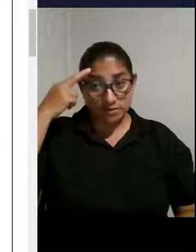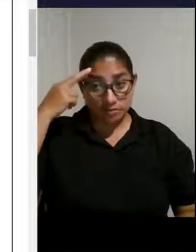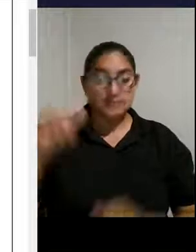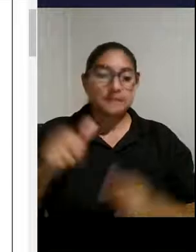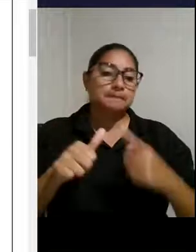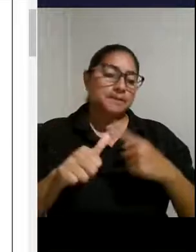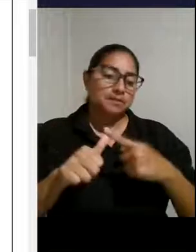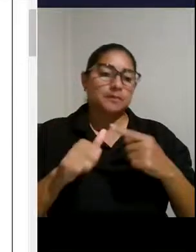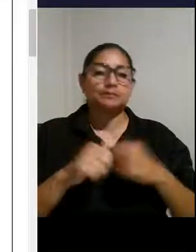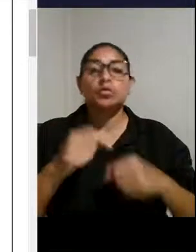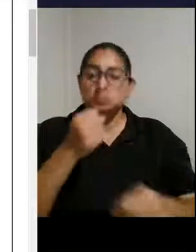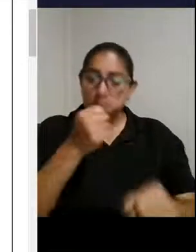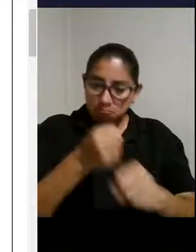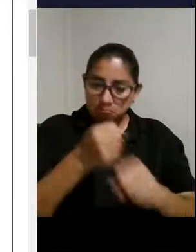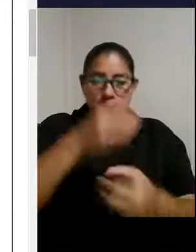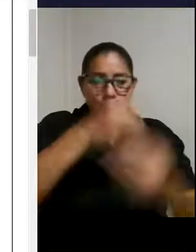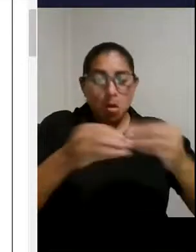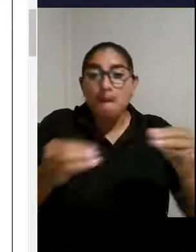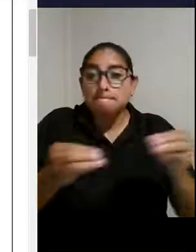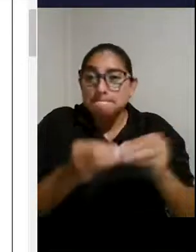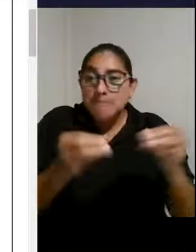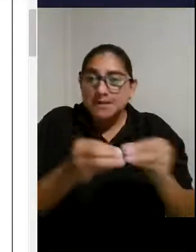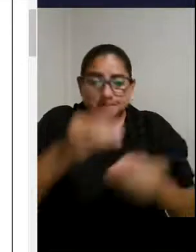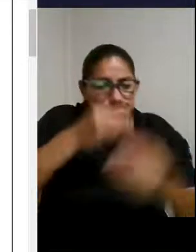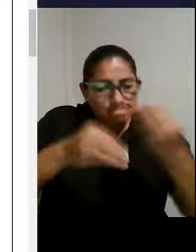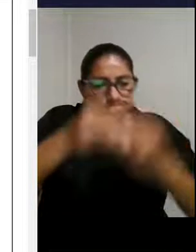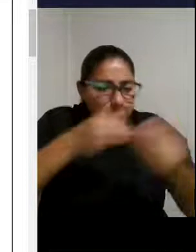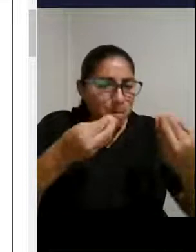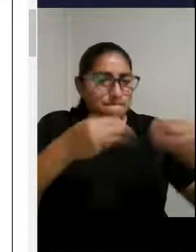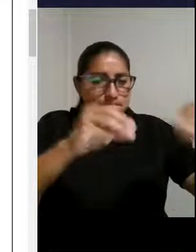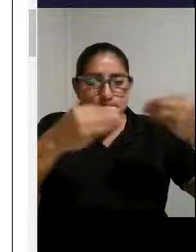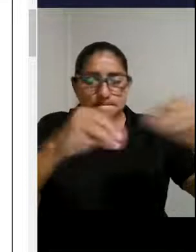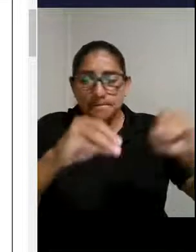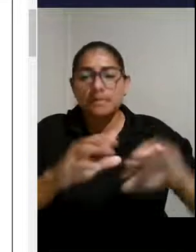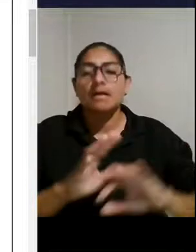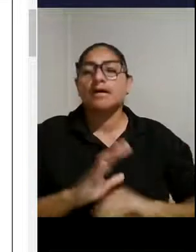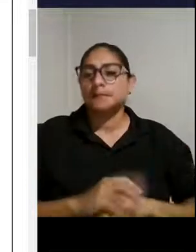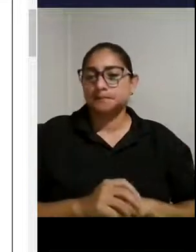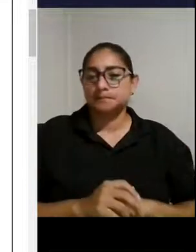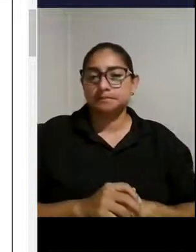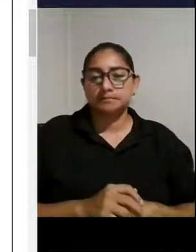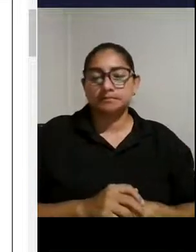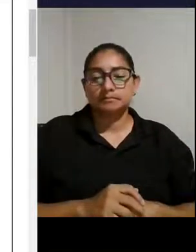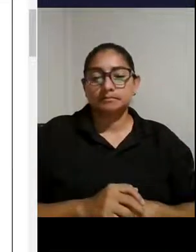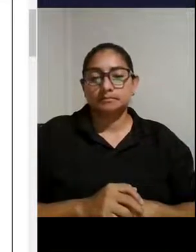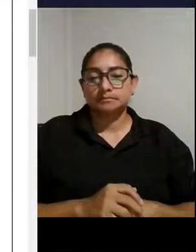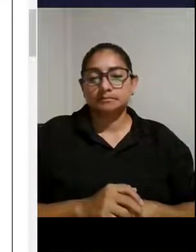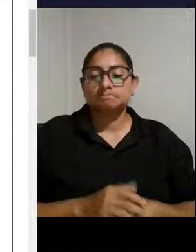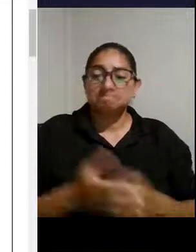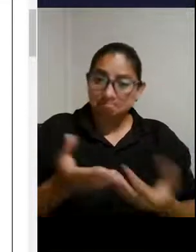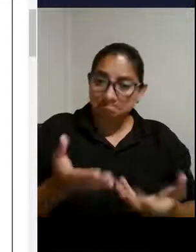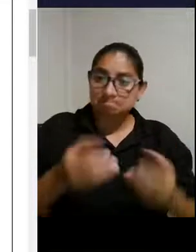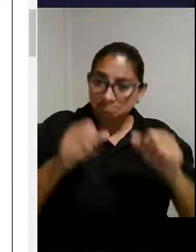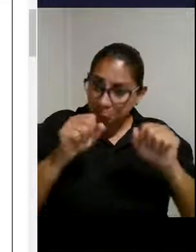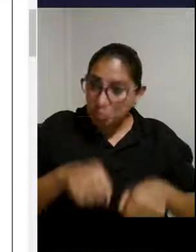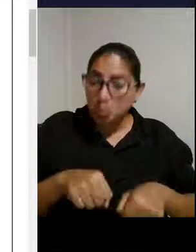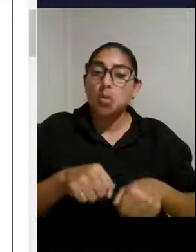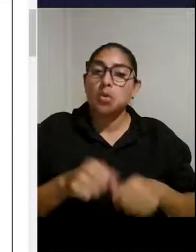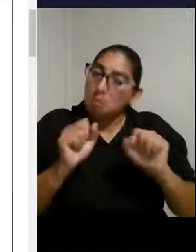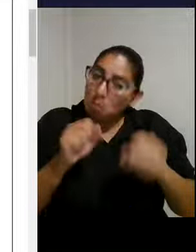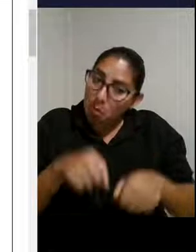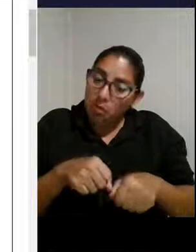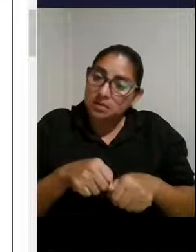produce más artículos en su empresa, es probable que no necesariamente